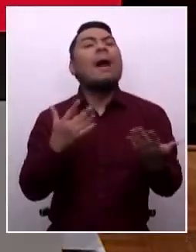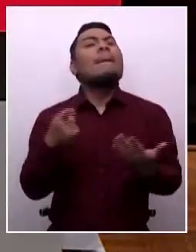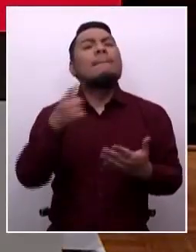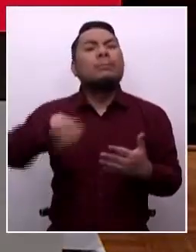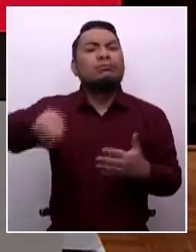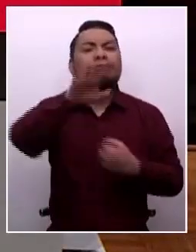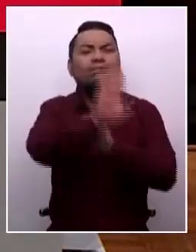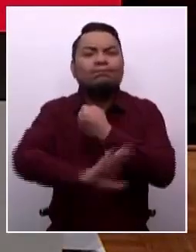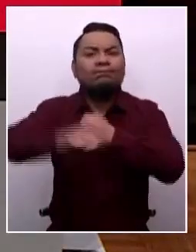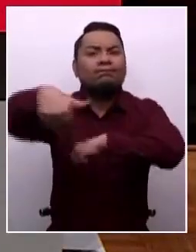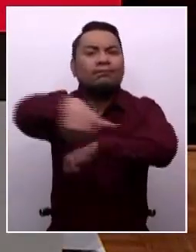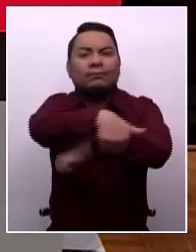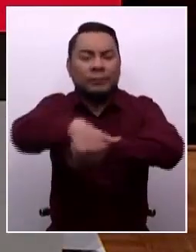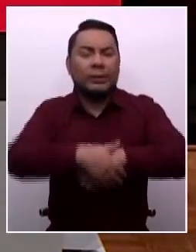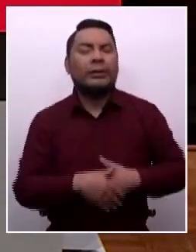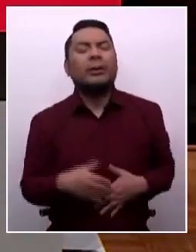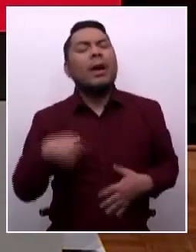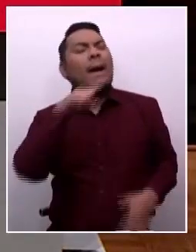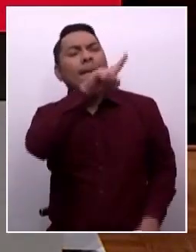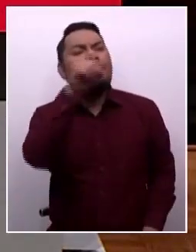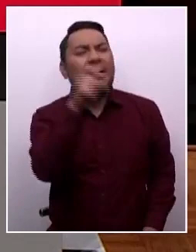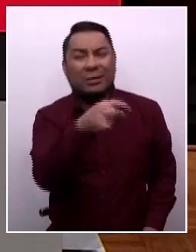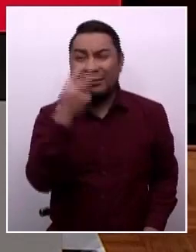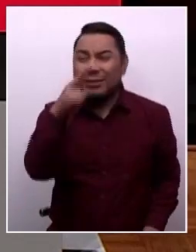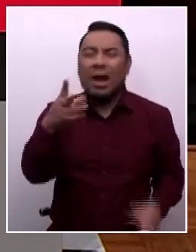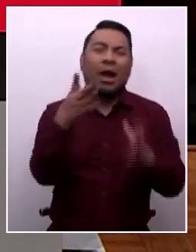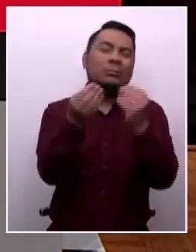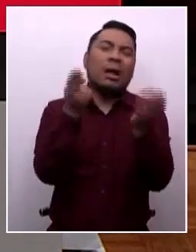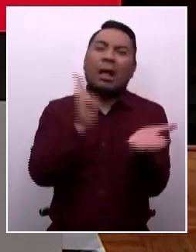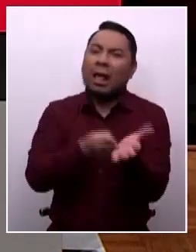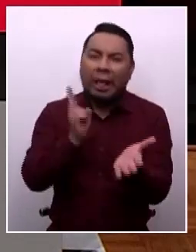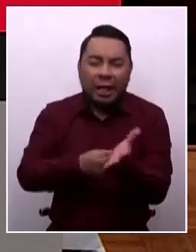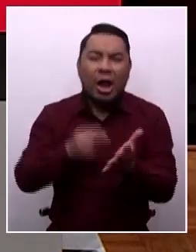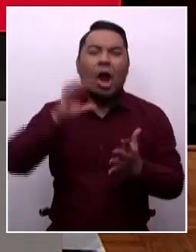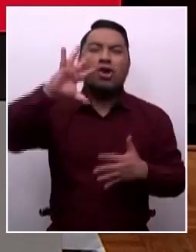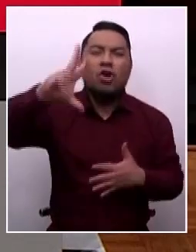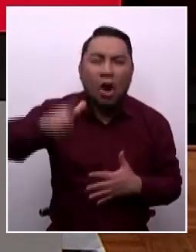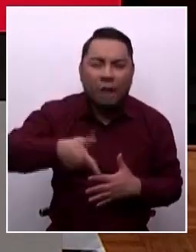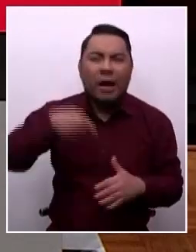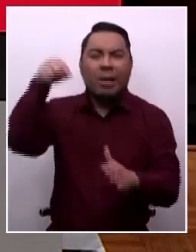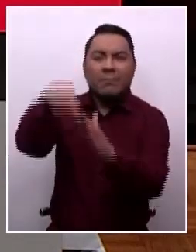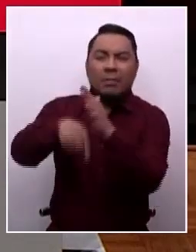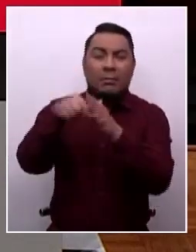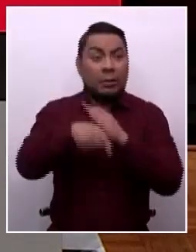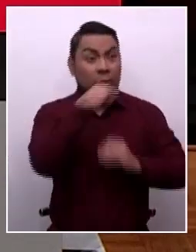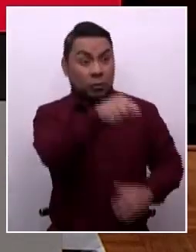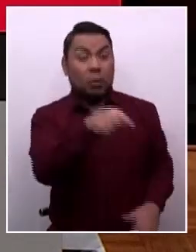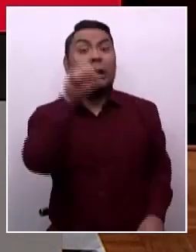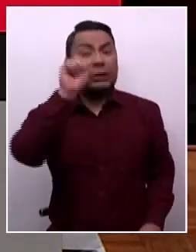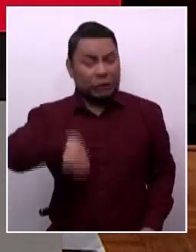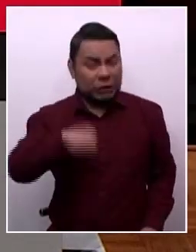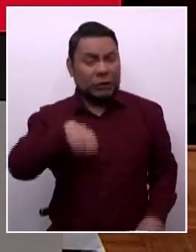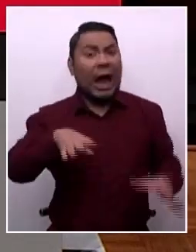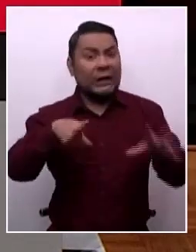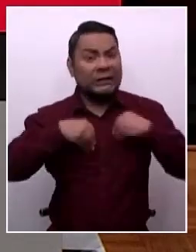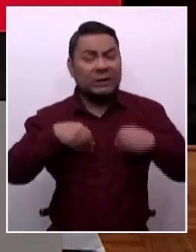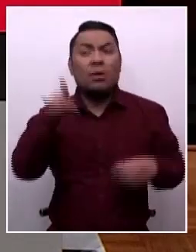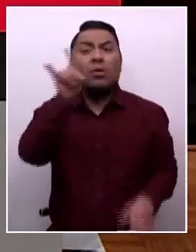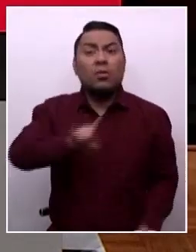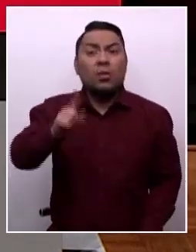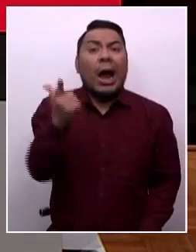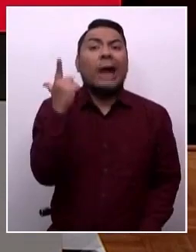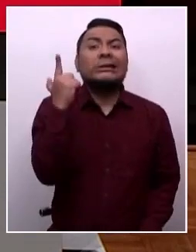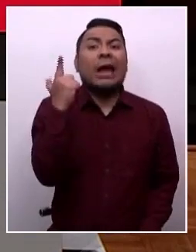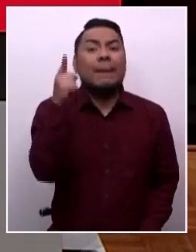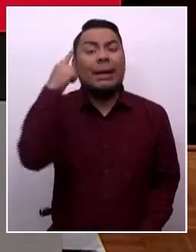for sites basado en los índices de criminalidad usted está a favor del uso de armas de fuego por parte de los efectivos del